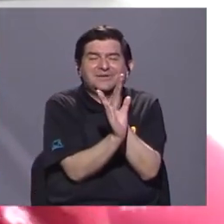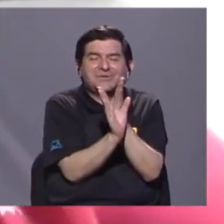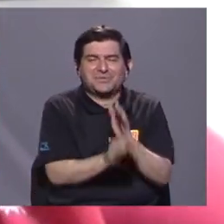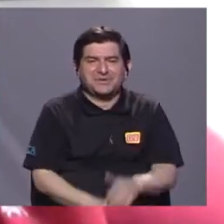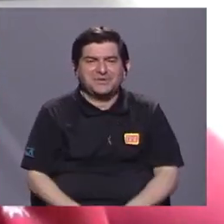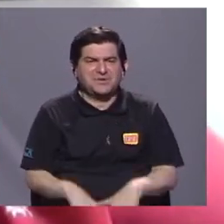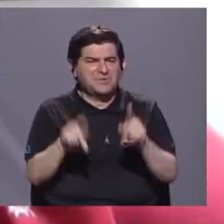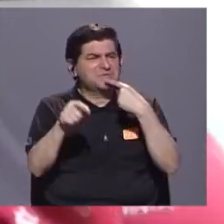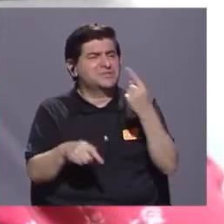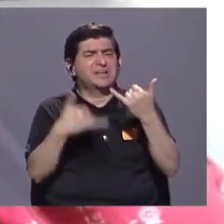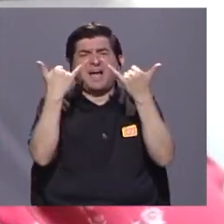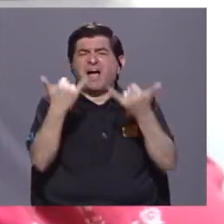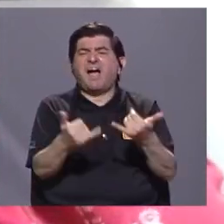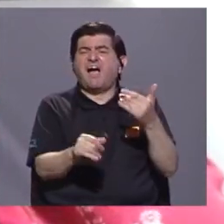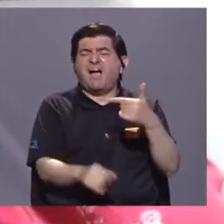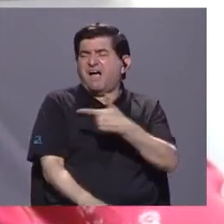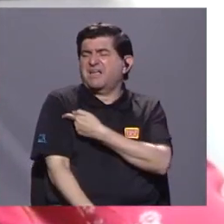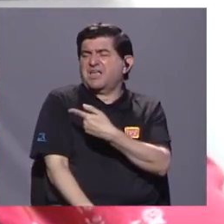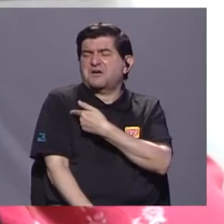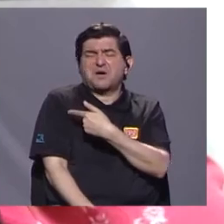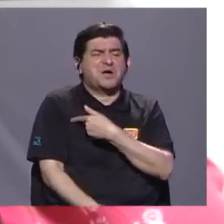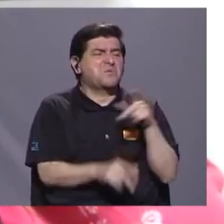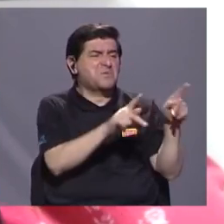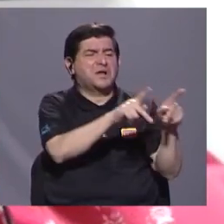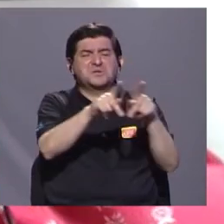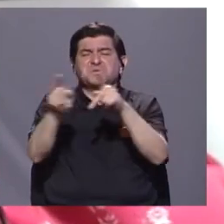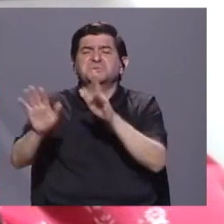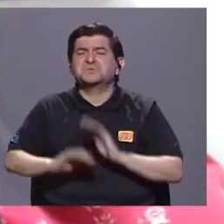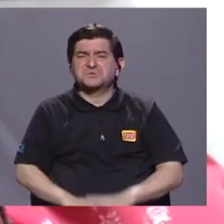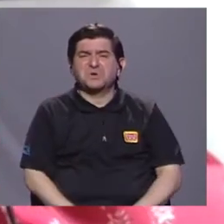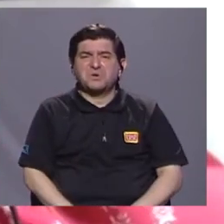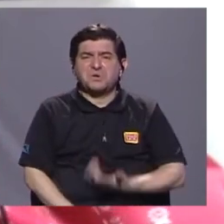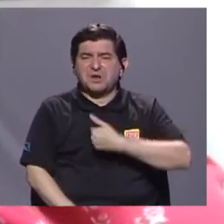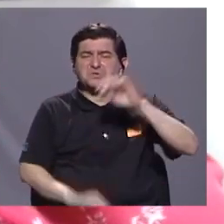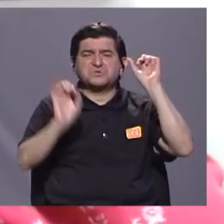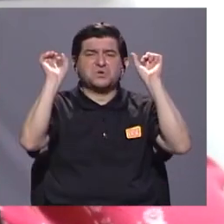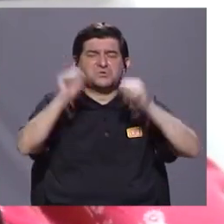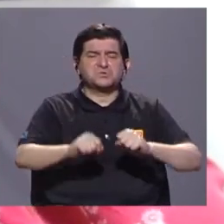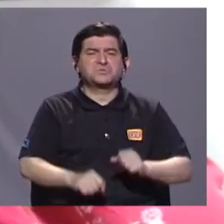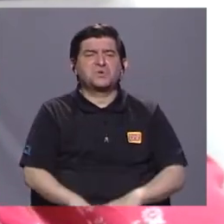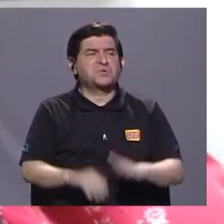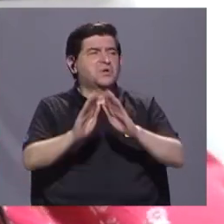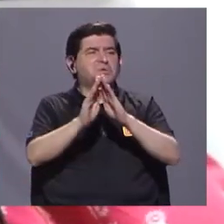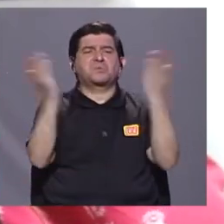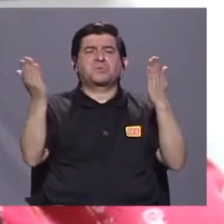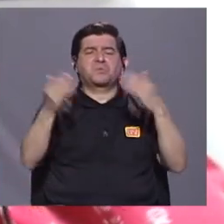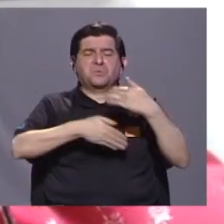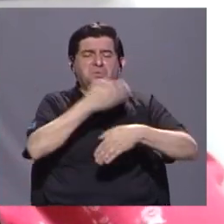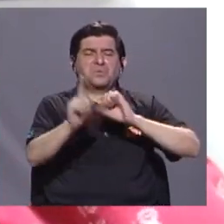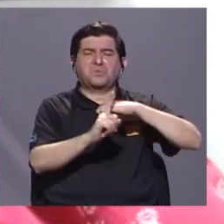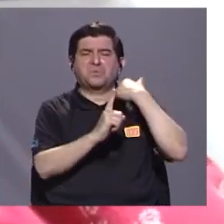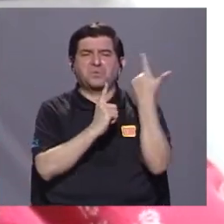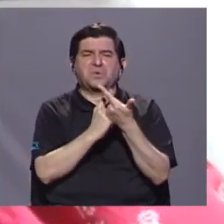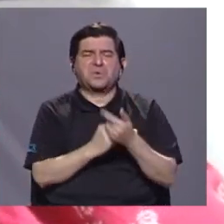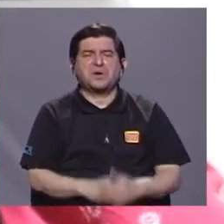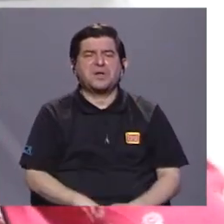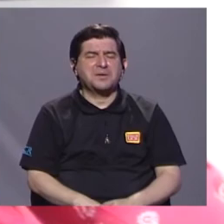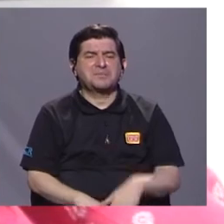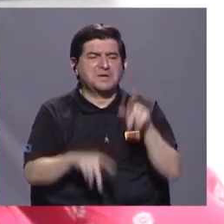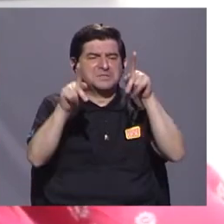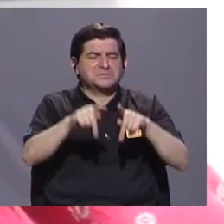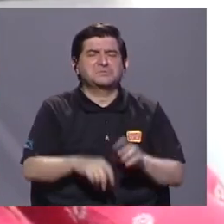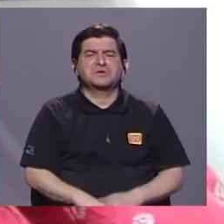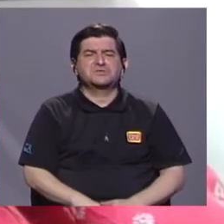personas dijeron bueno ya está la vacuna ya están vacunando a la gente ya podemos abrir y socializar y aglomerarse y